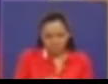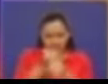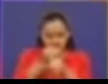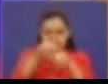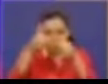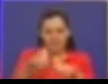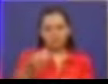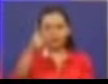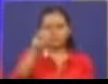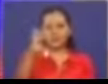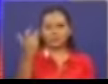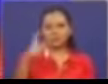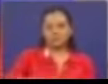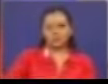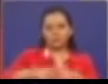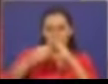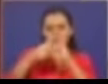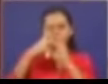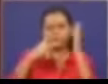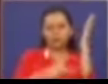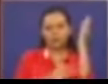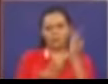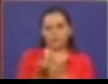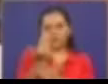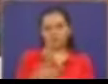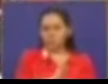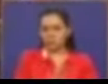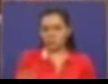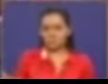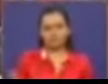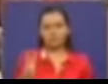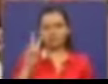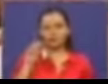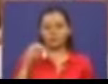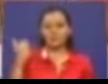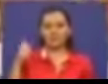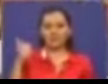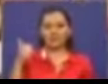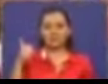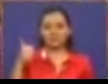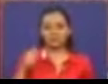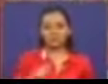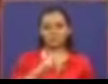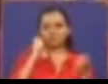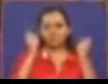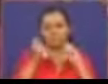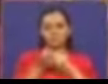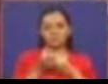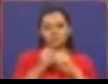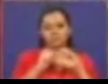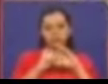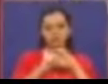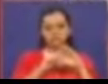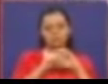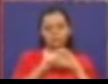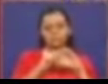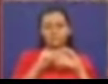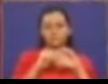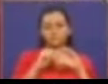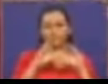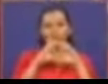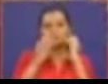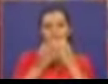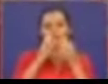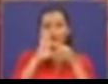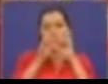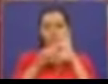el programa de alto rendimiento. Sí, presidente, en el año 2010 empezaron con las transferencias directamente al Comité Olímpico Ecuatoriano, pero desde